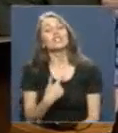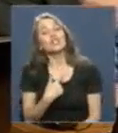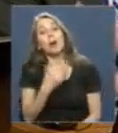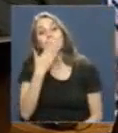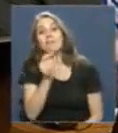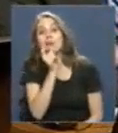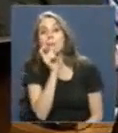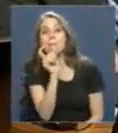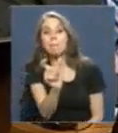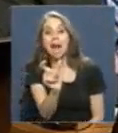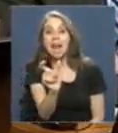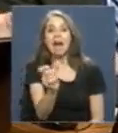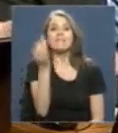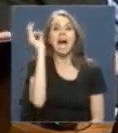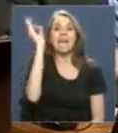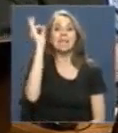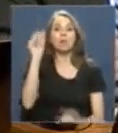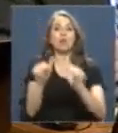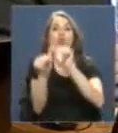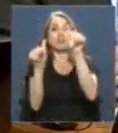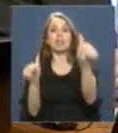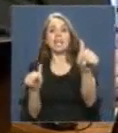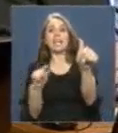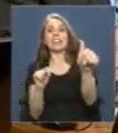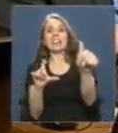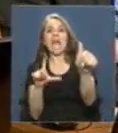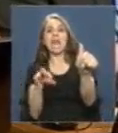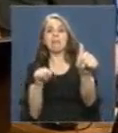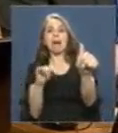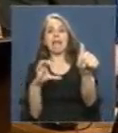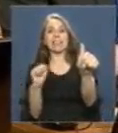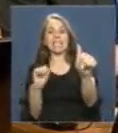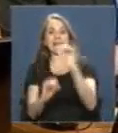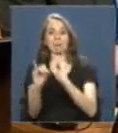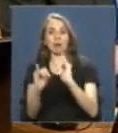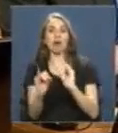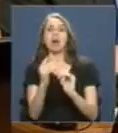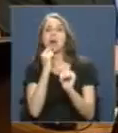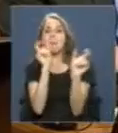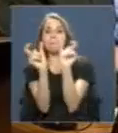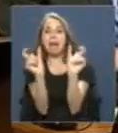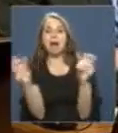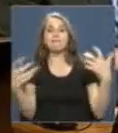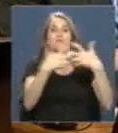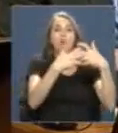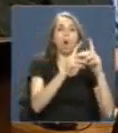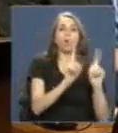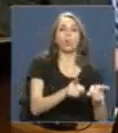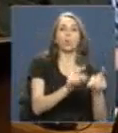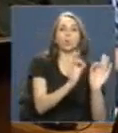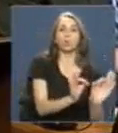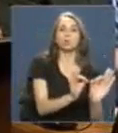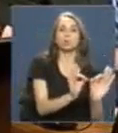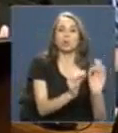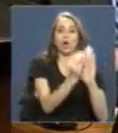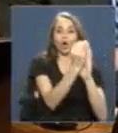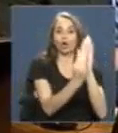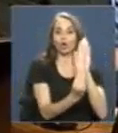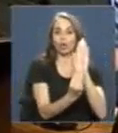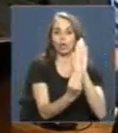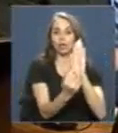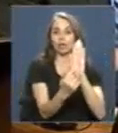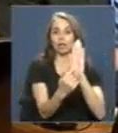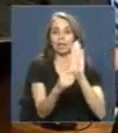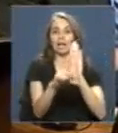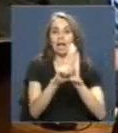de sesiones telemáticas para armonizarlo con las disposiciones que hoy día tiene